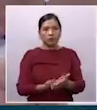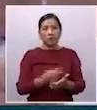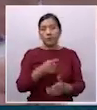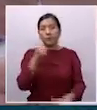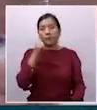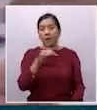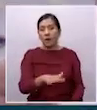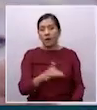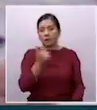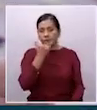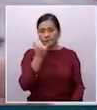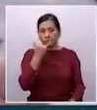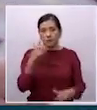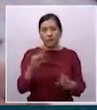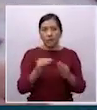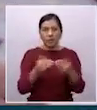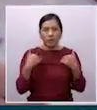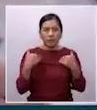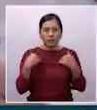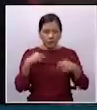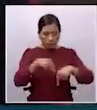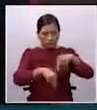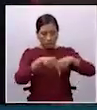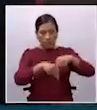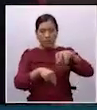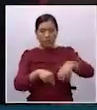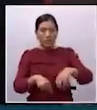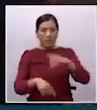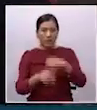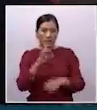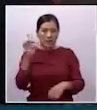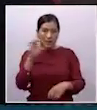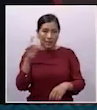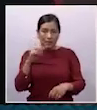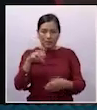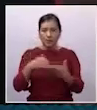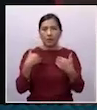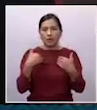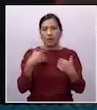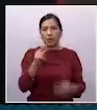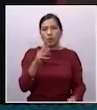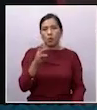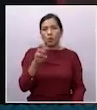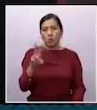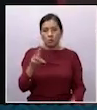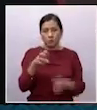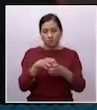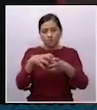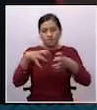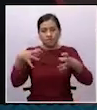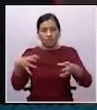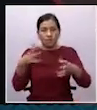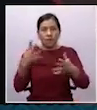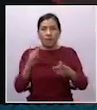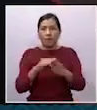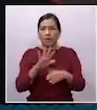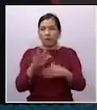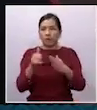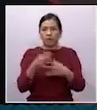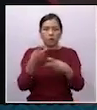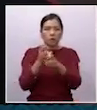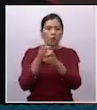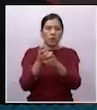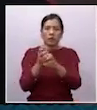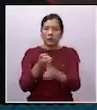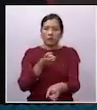fue diagnosticada con un tumor en la pierna derecha. Es un implante para el hueso. La niña tiene destruido todo el hueso